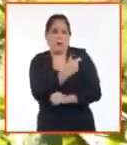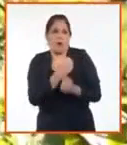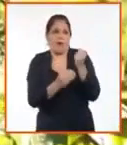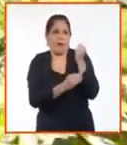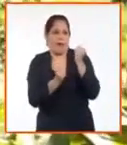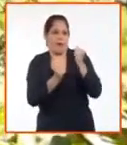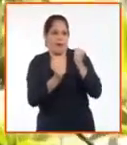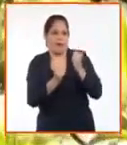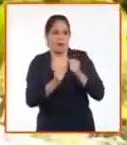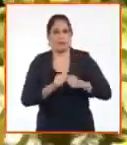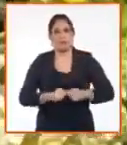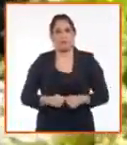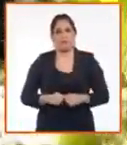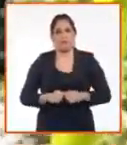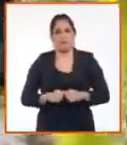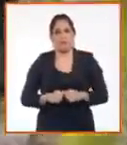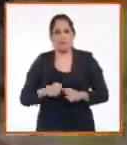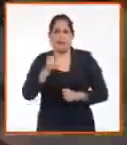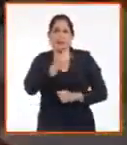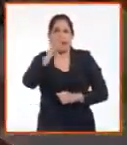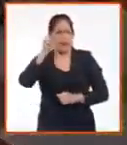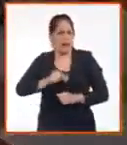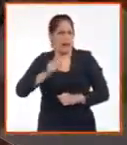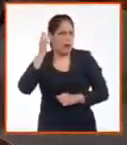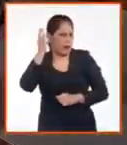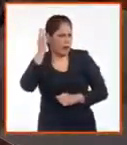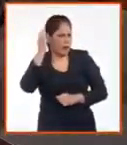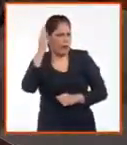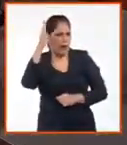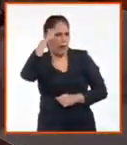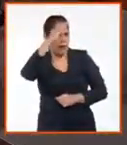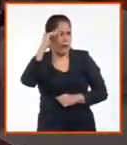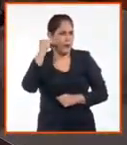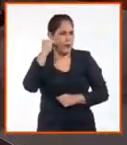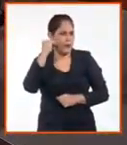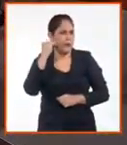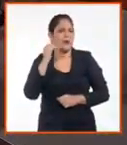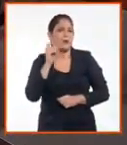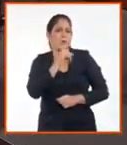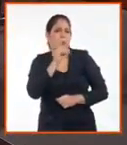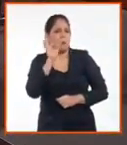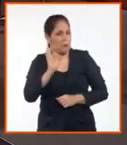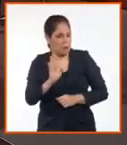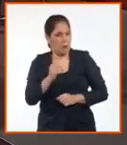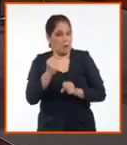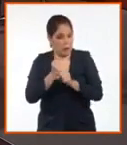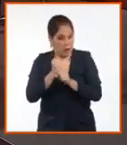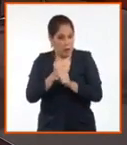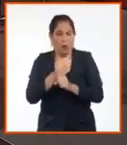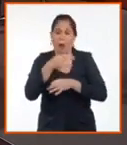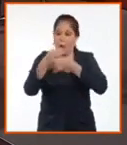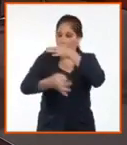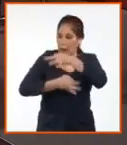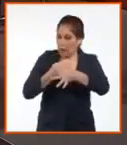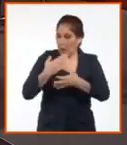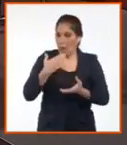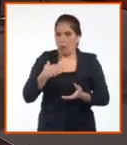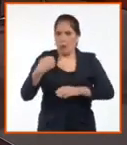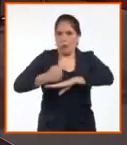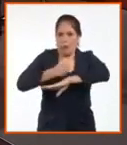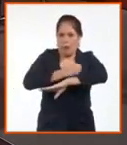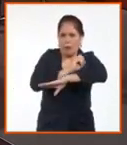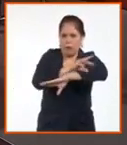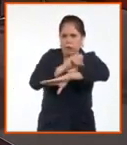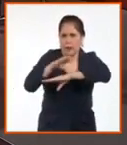river no tenía un trabajo precisamente sobre en comer y el trabajo hace para llevar distribuir los